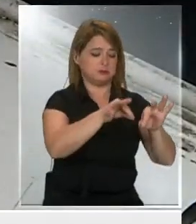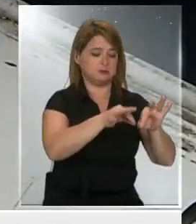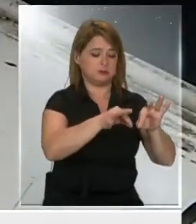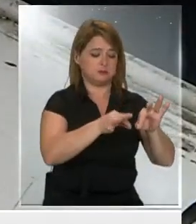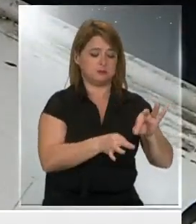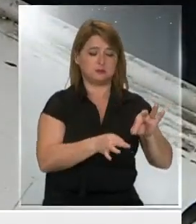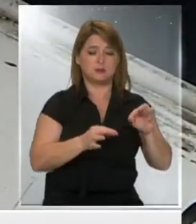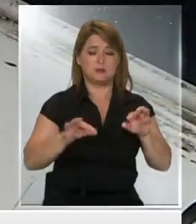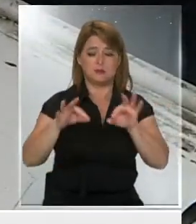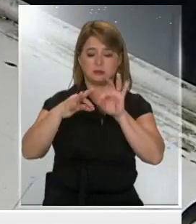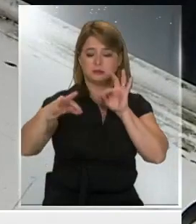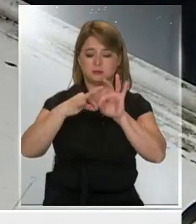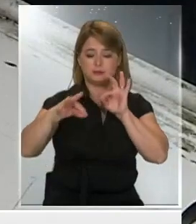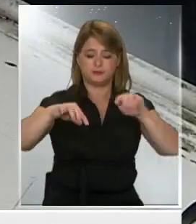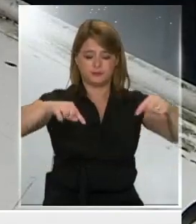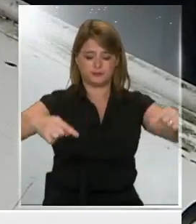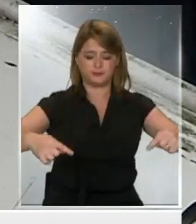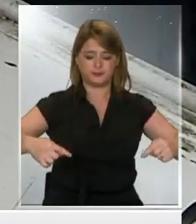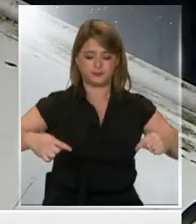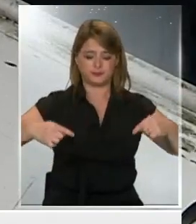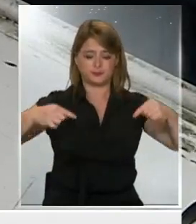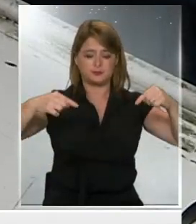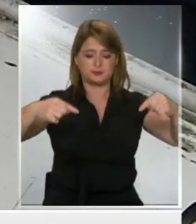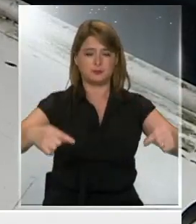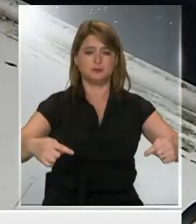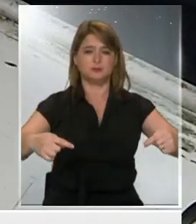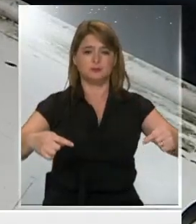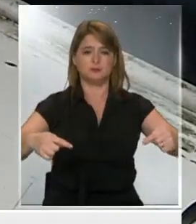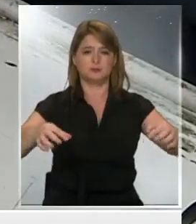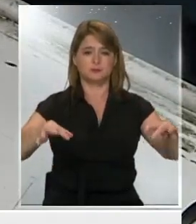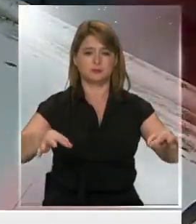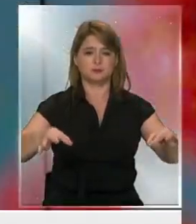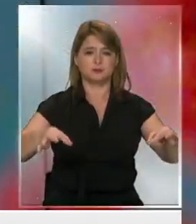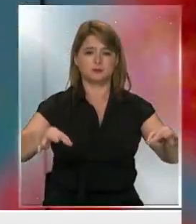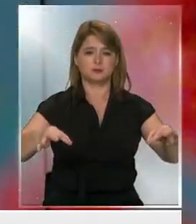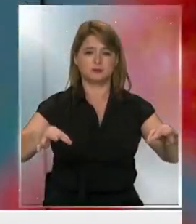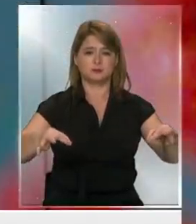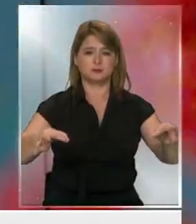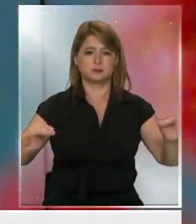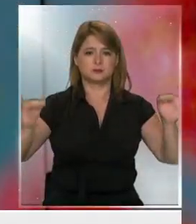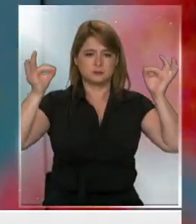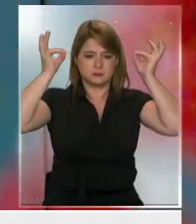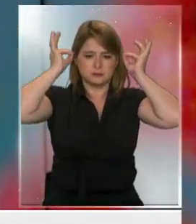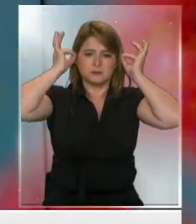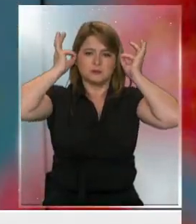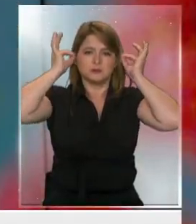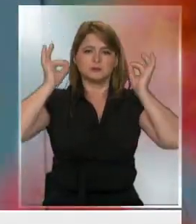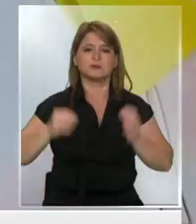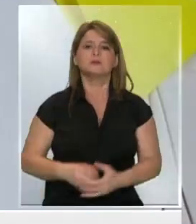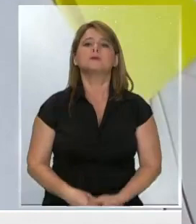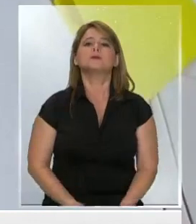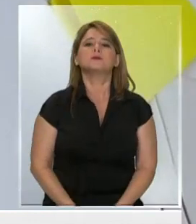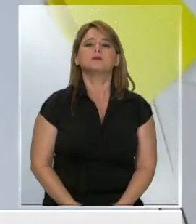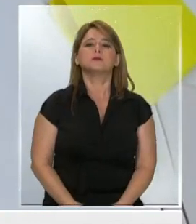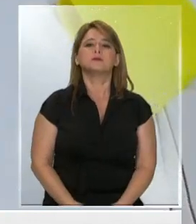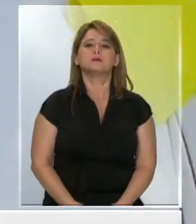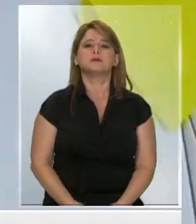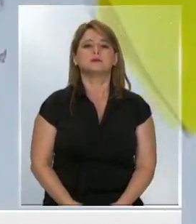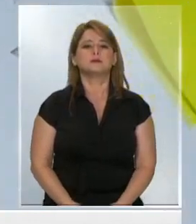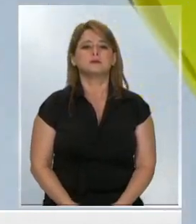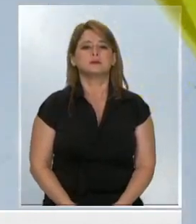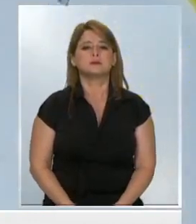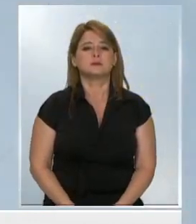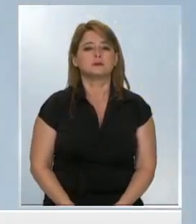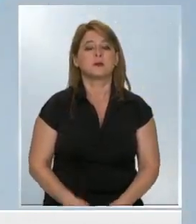un elástico de billete en ambos lados y lo cose. Con eso lo sujeta de la oreja. Se recomienda